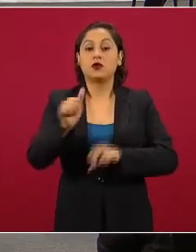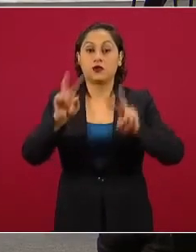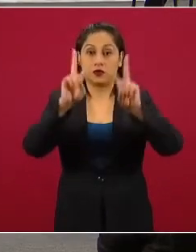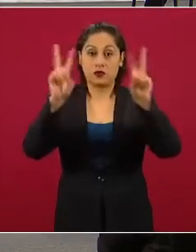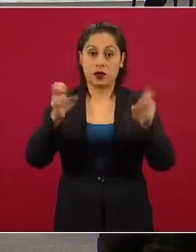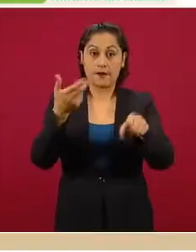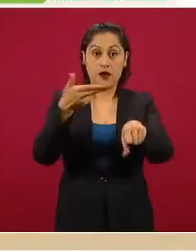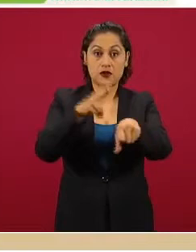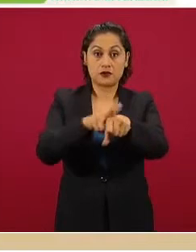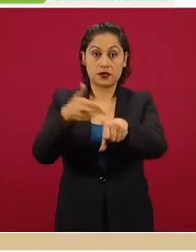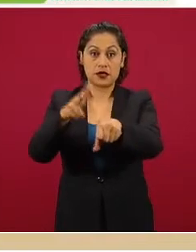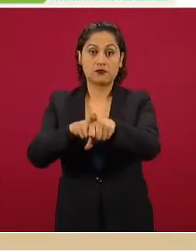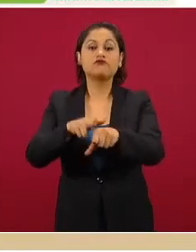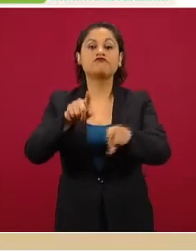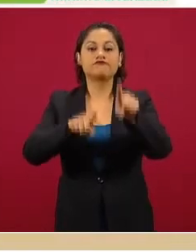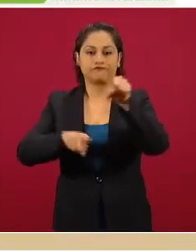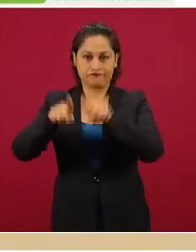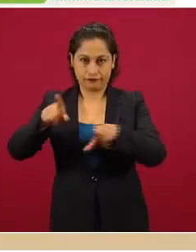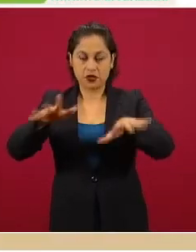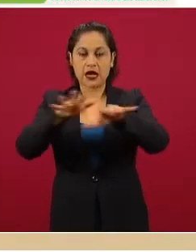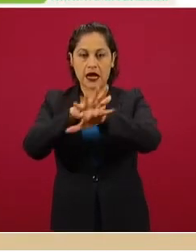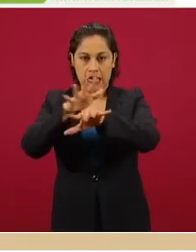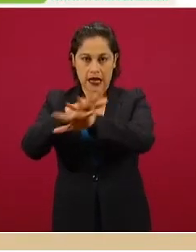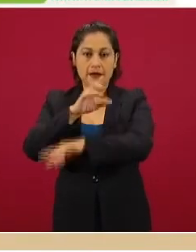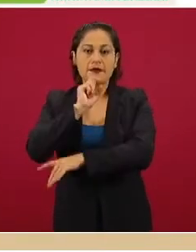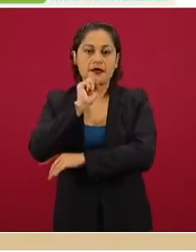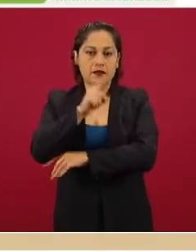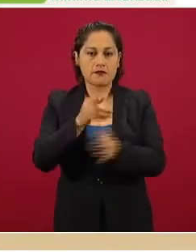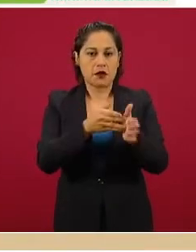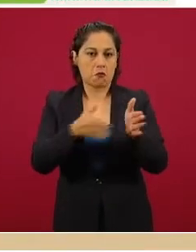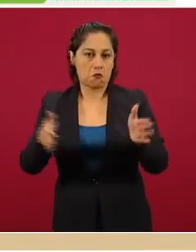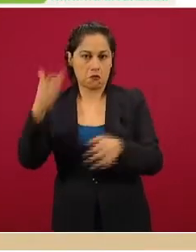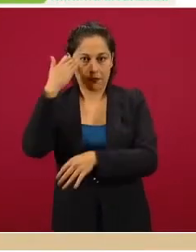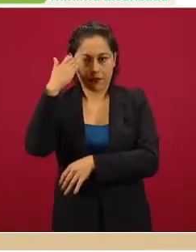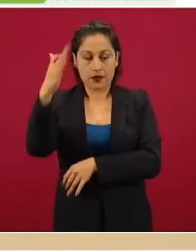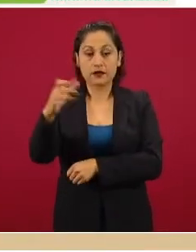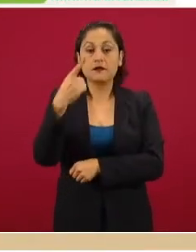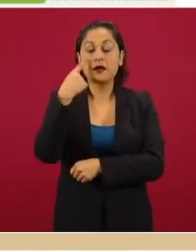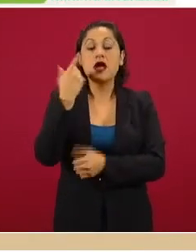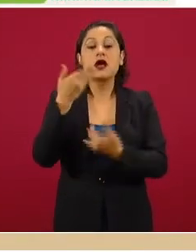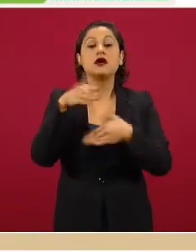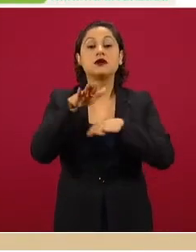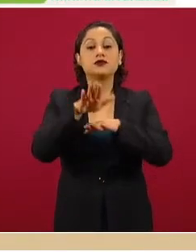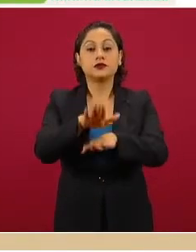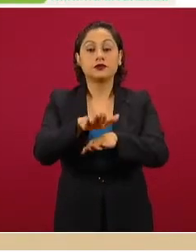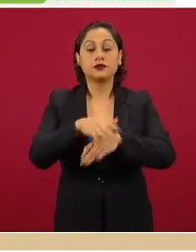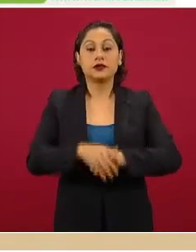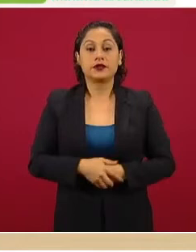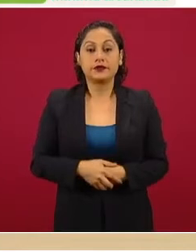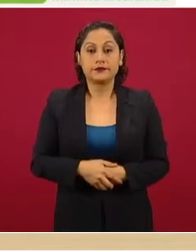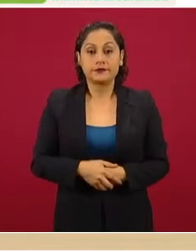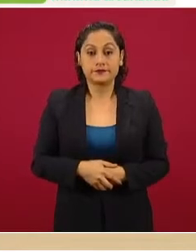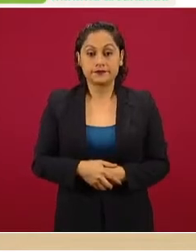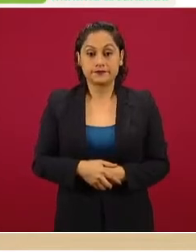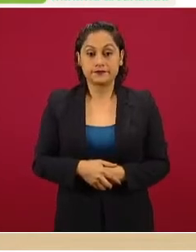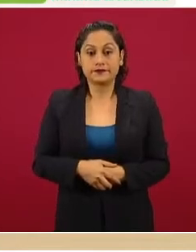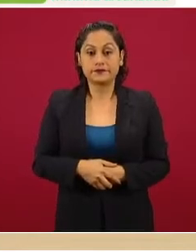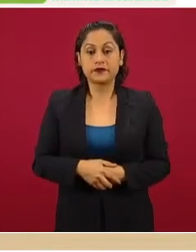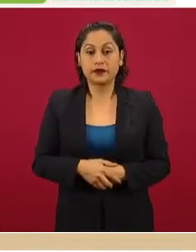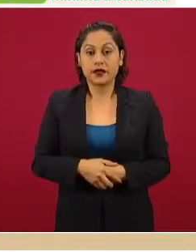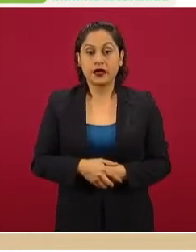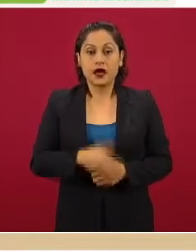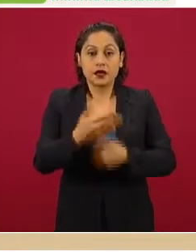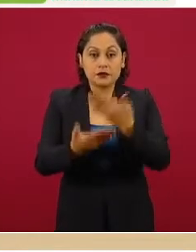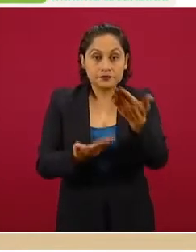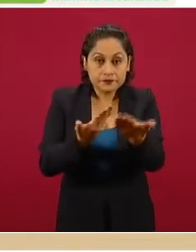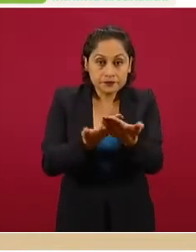la tendencia, en lo que va ocurriendo en el tiempo respecto a la utilización de los servicios